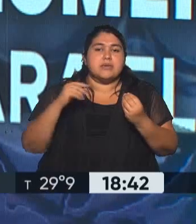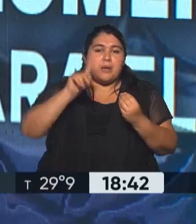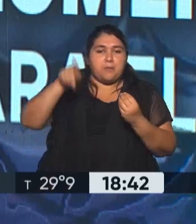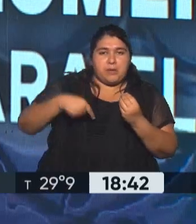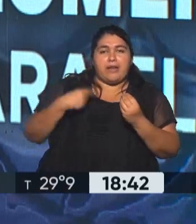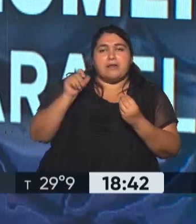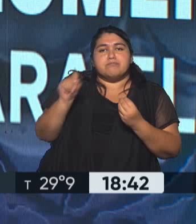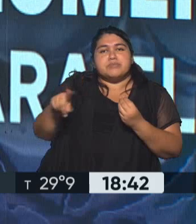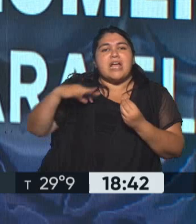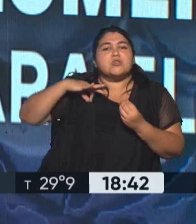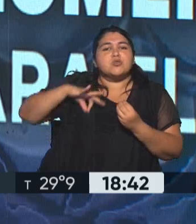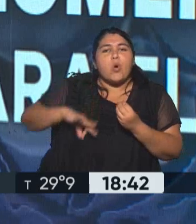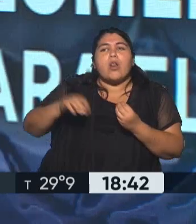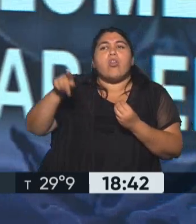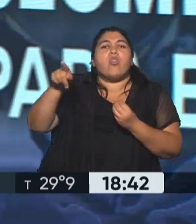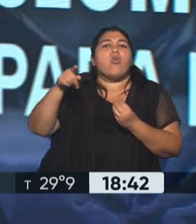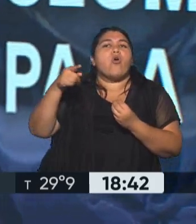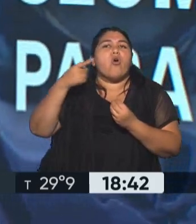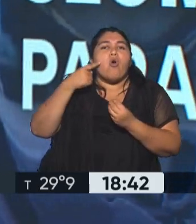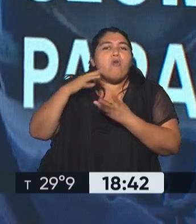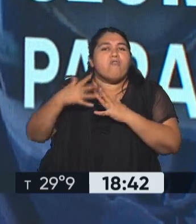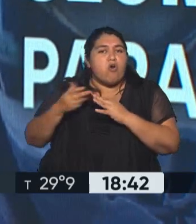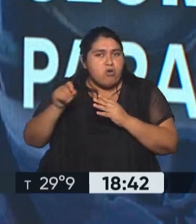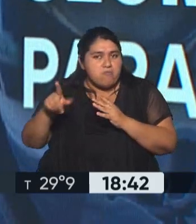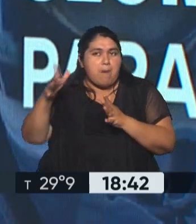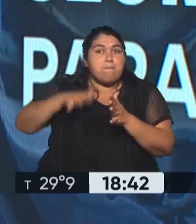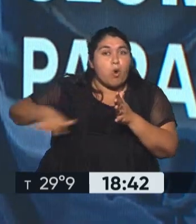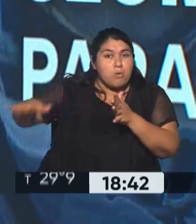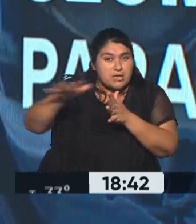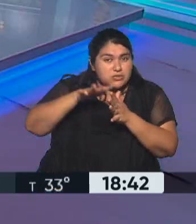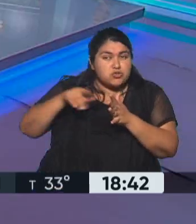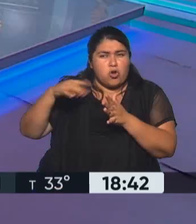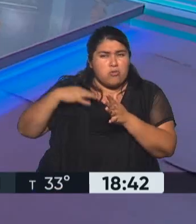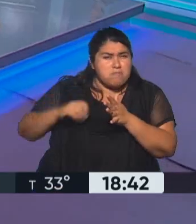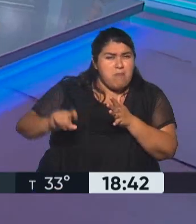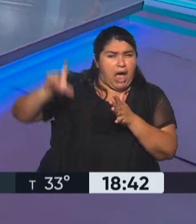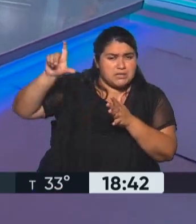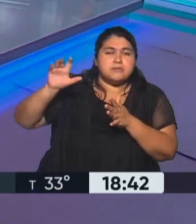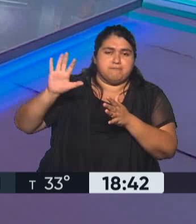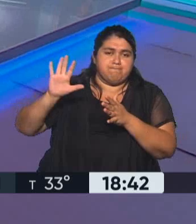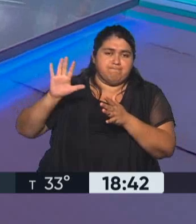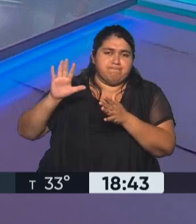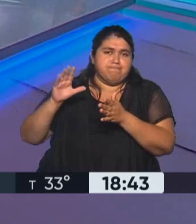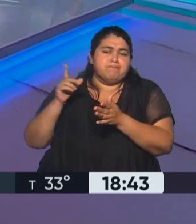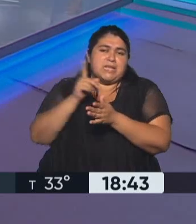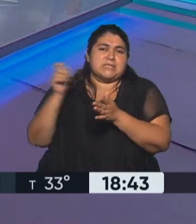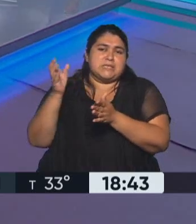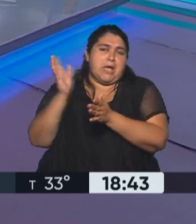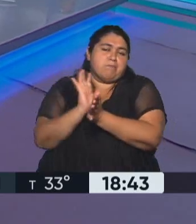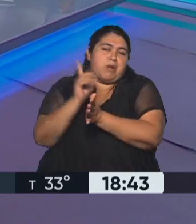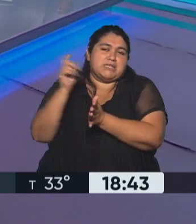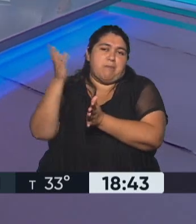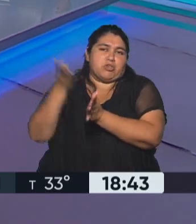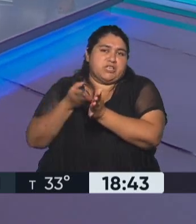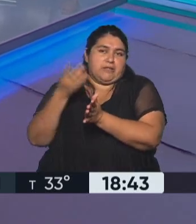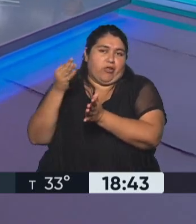los ingresos, ¿sí?, de la población que se va a realizar esta segmentación, pero bueno, igualmente no deja de ser para un universo muy pequeño